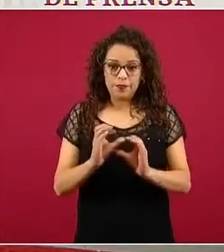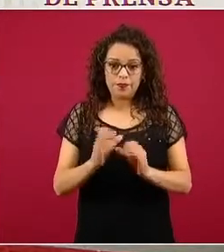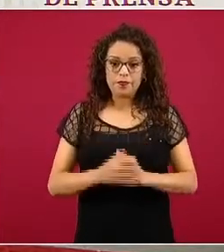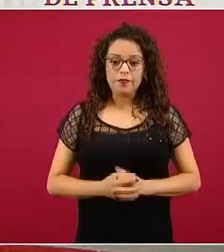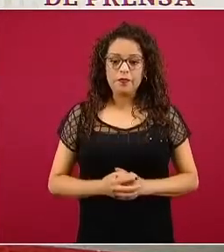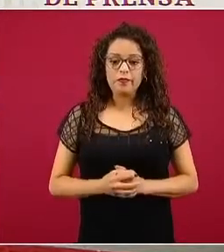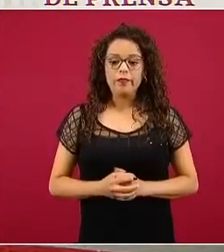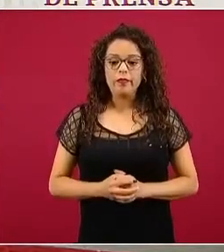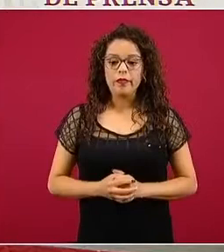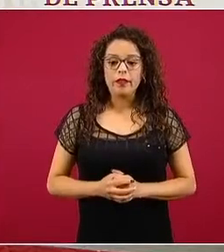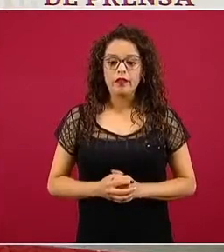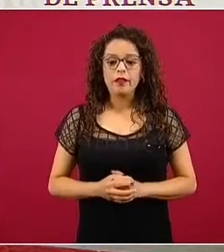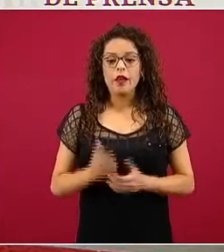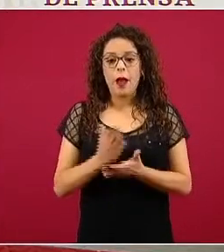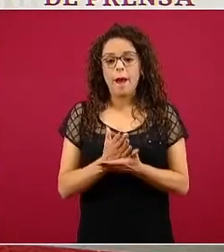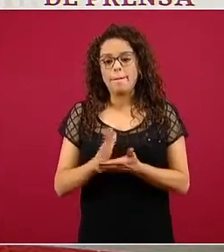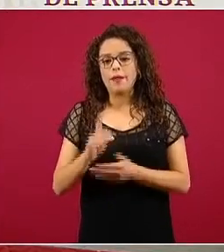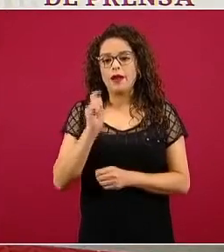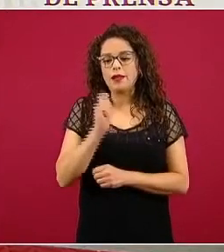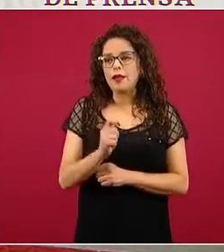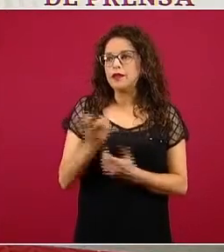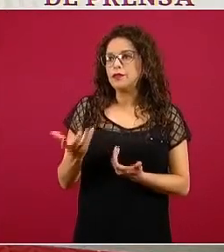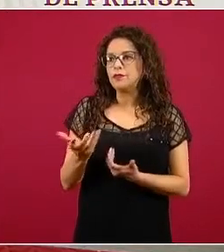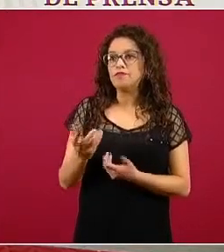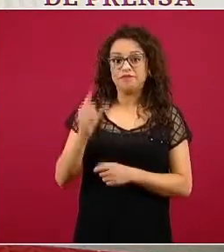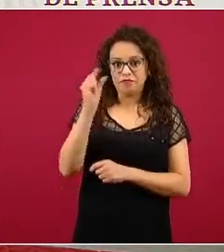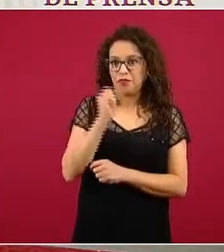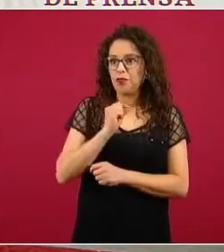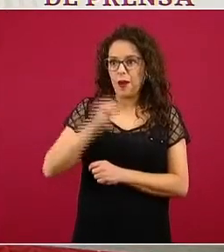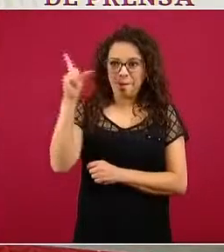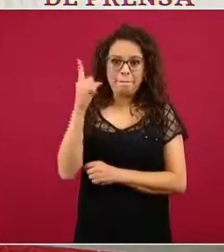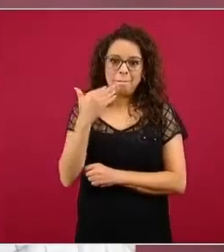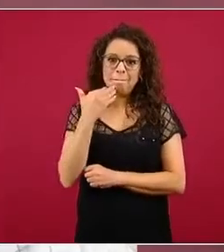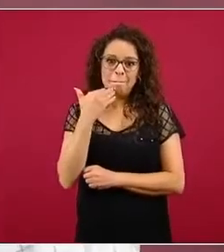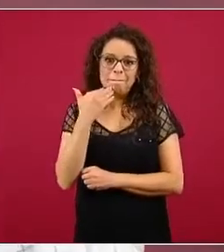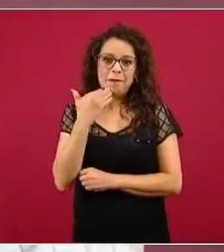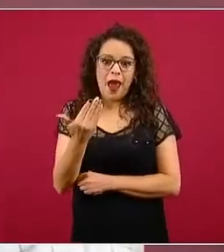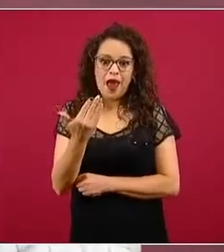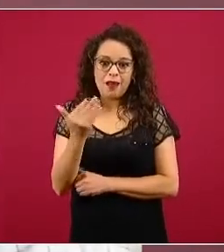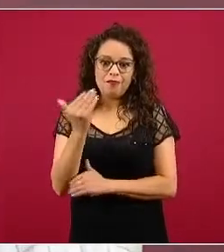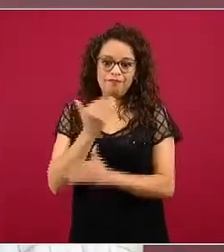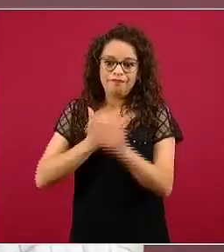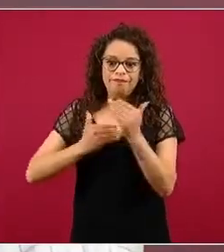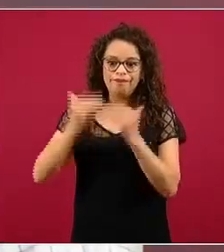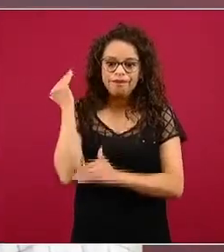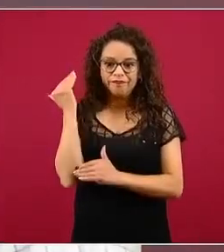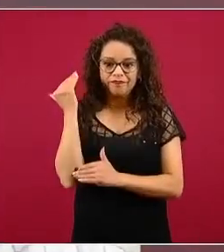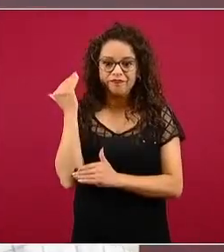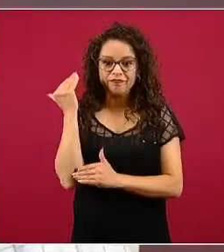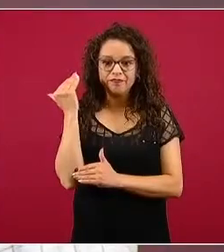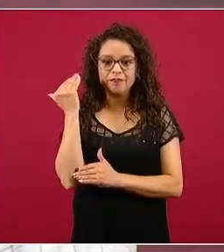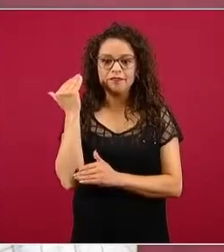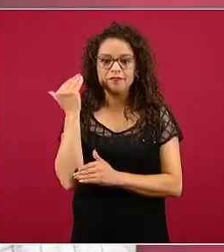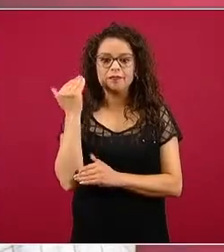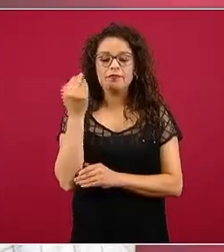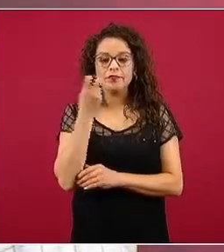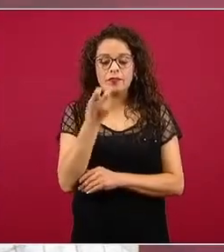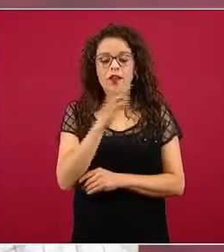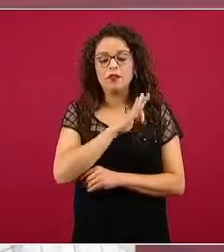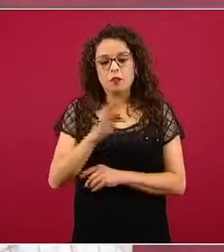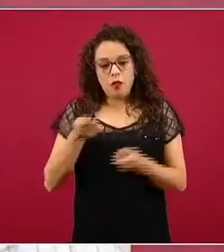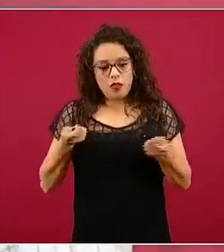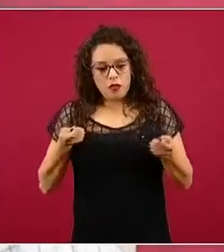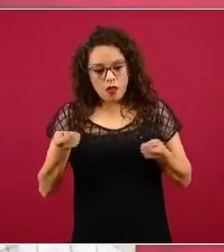una experiencia, digamos, exitosa en cómo poder balancear el tema de